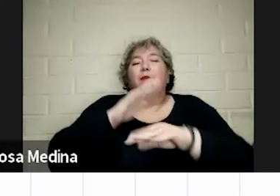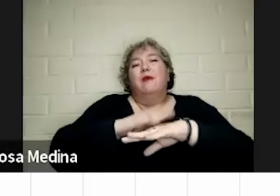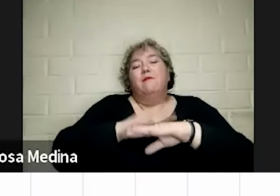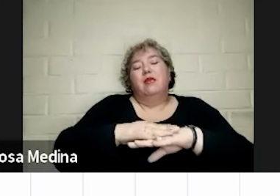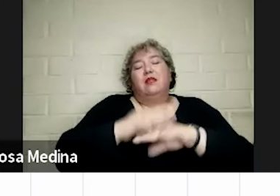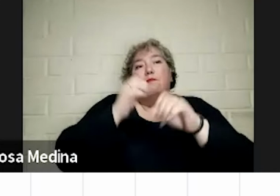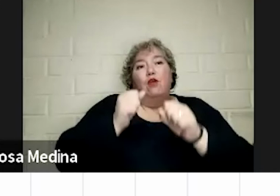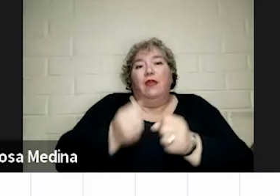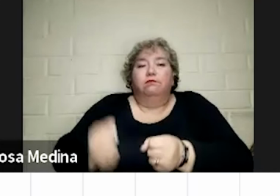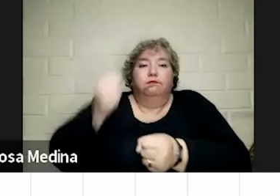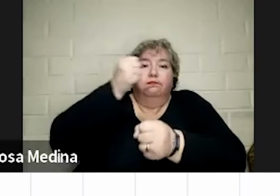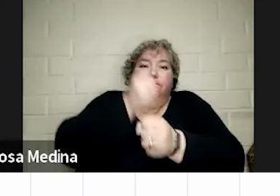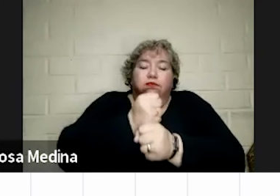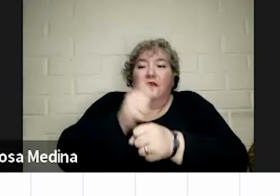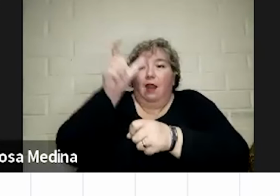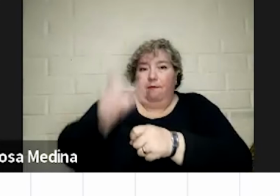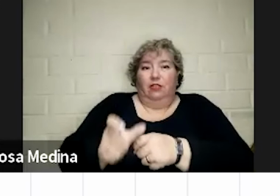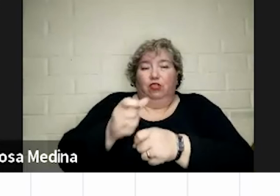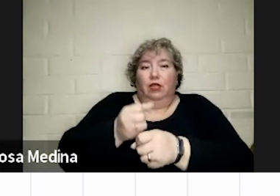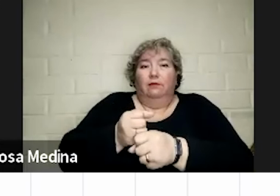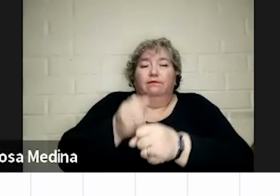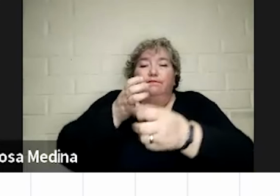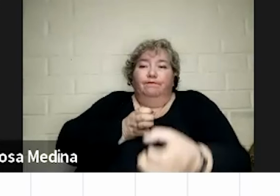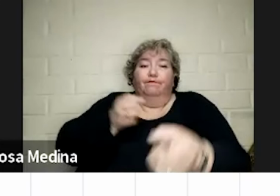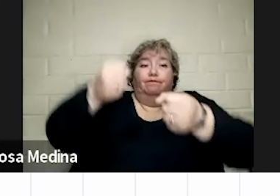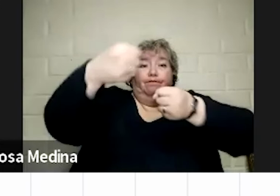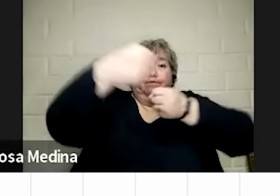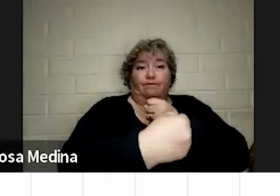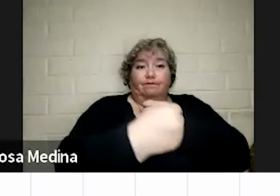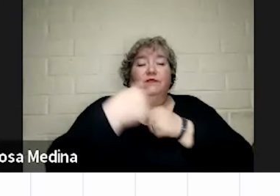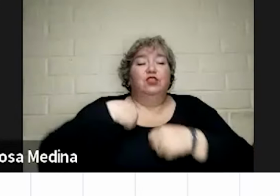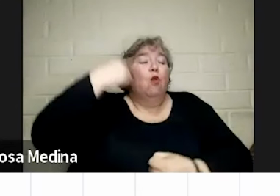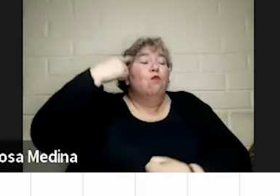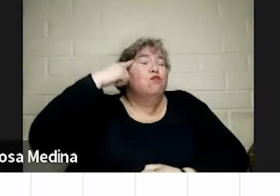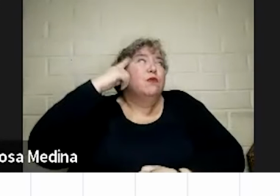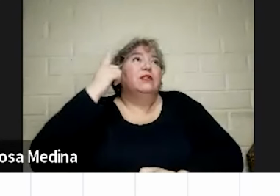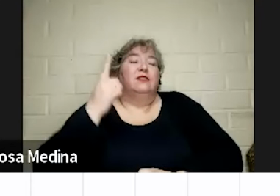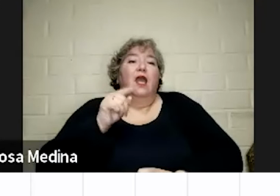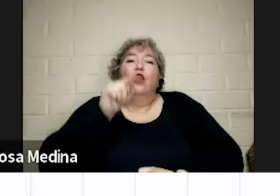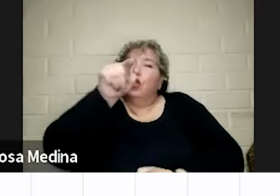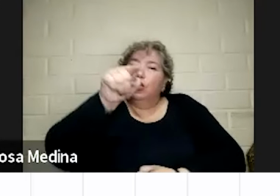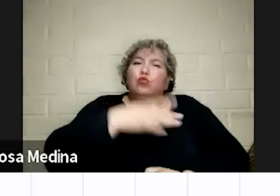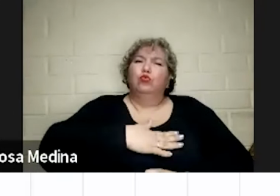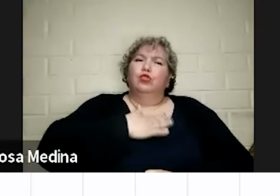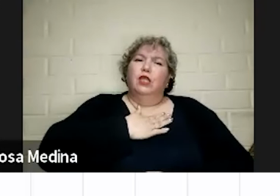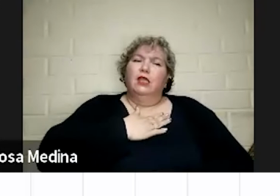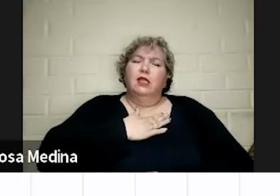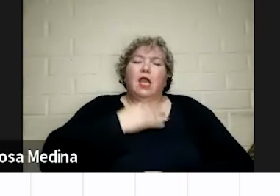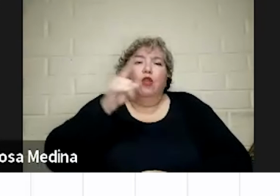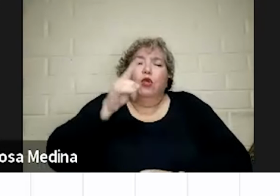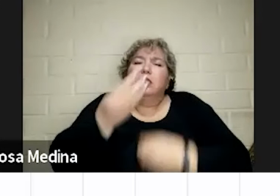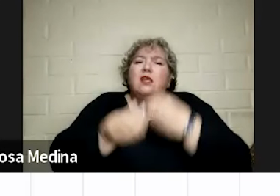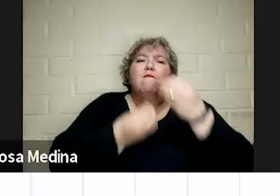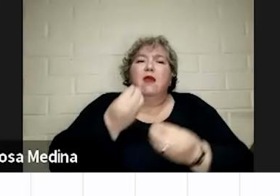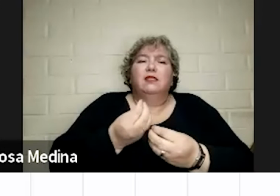otro, cambiar de lugar. En el fondo, yo puedo pensar qué es lo que tú estás sintiendo gracias a la flexibilidad